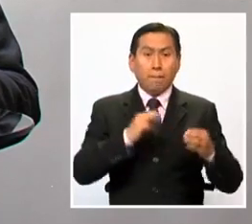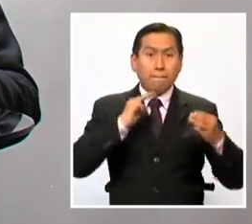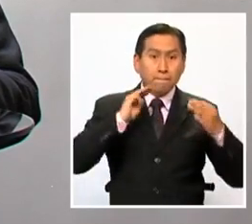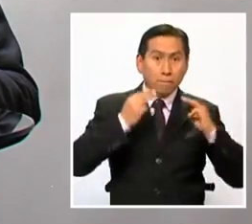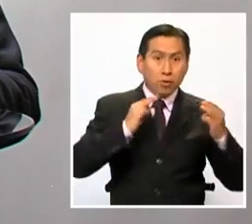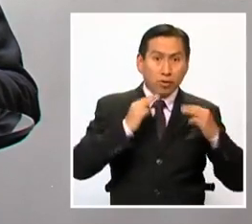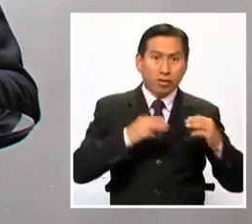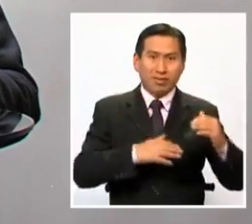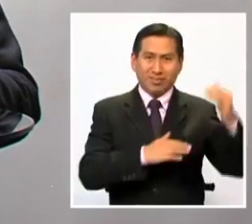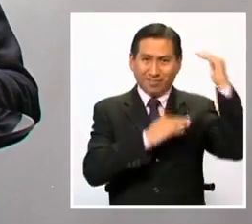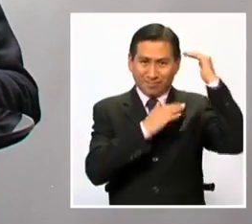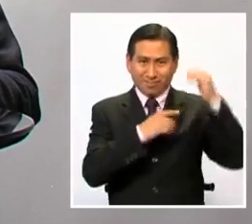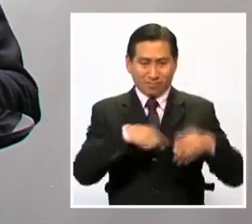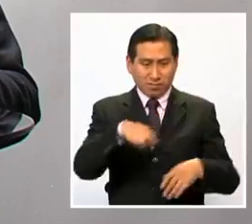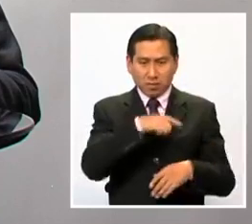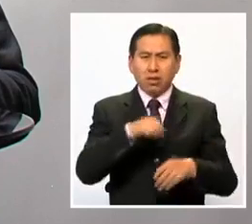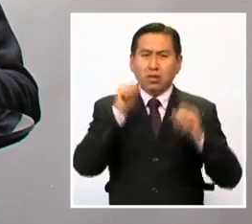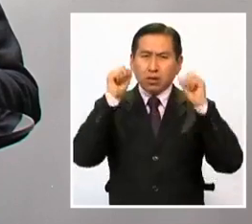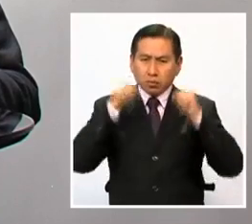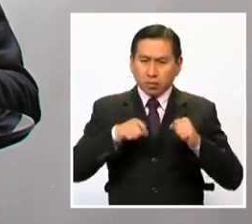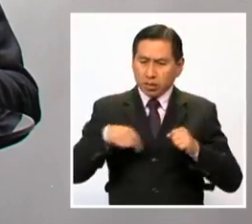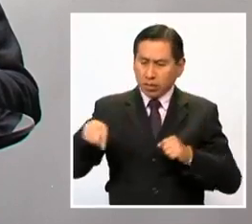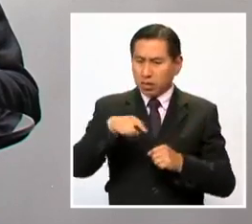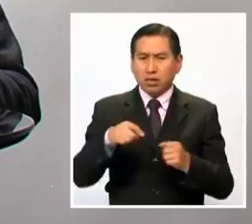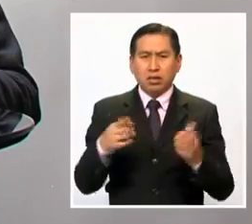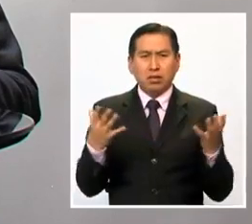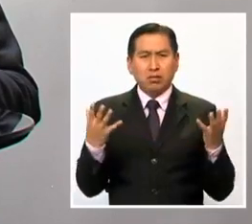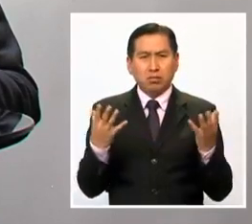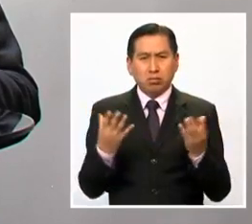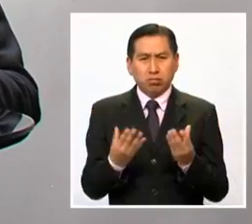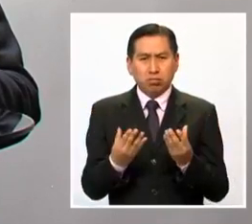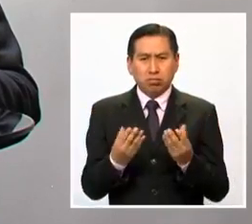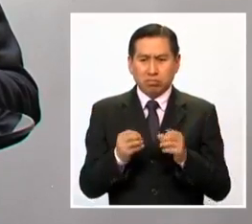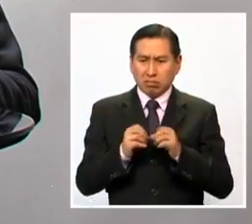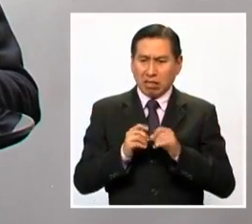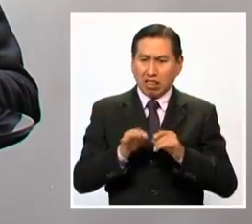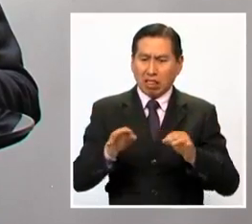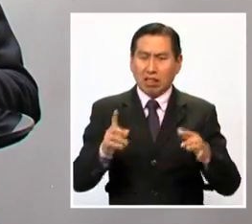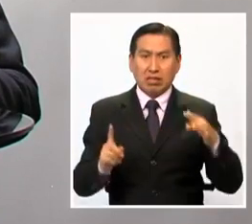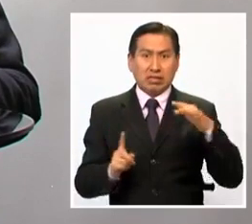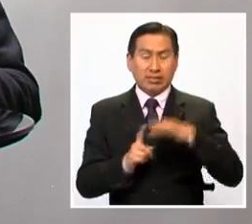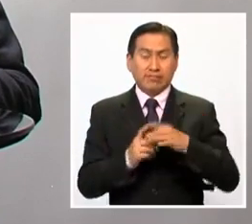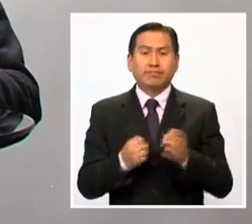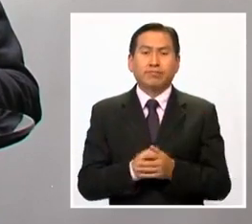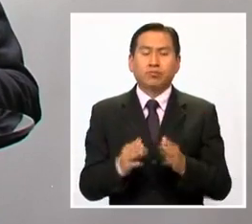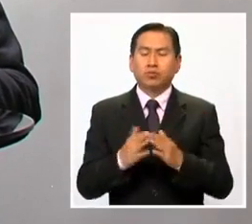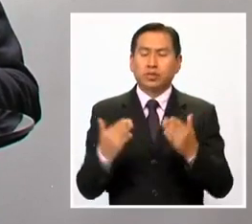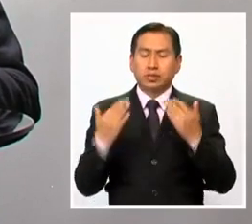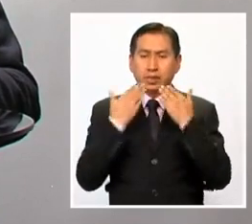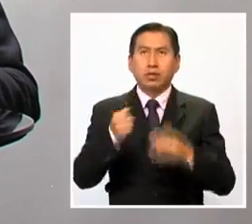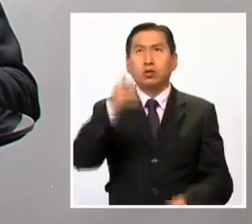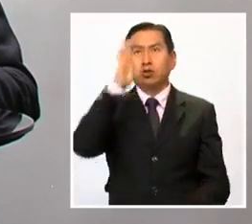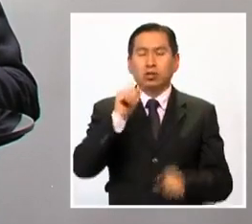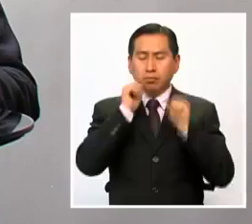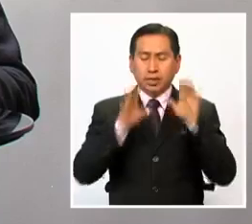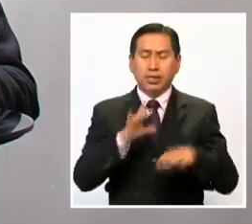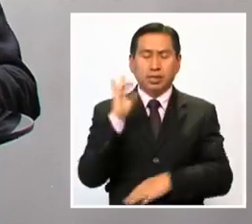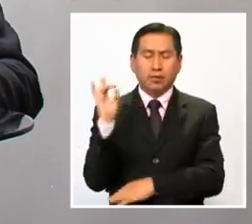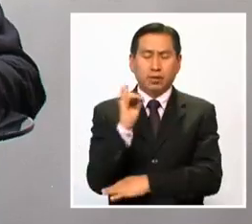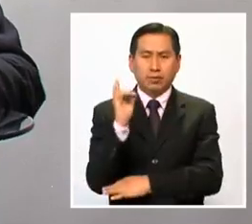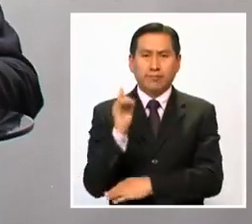santacruz se pueda disminuir la aceleración que está sucediendo muchas gracias dios bendiga a